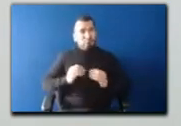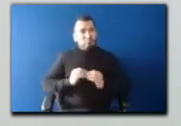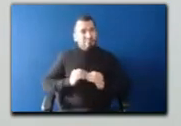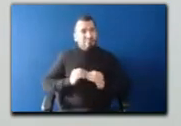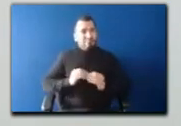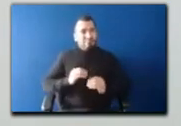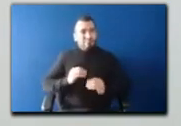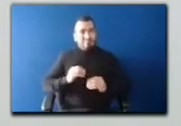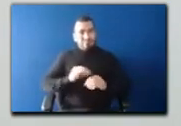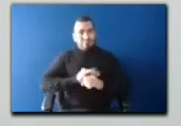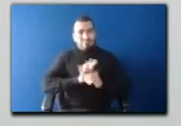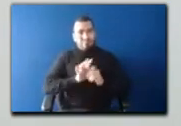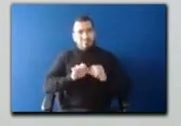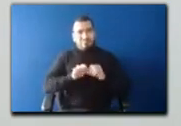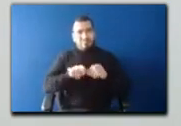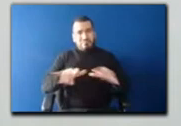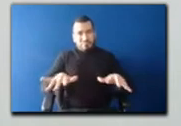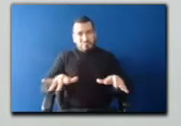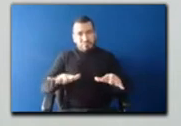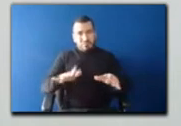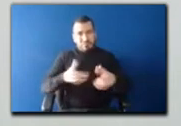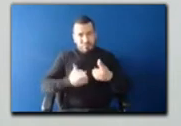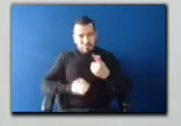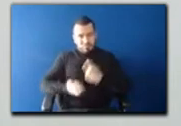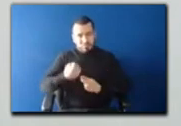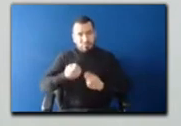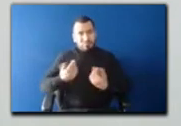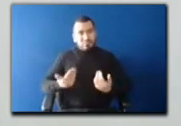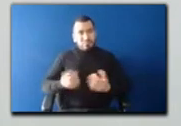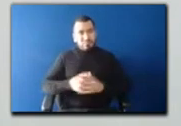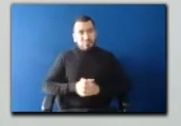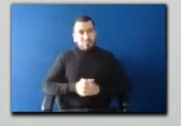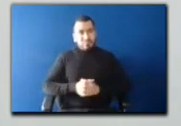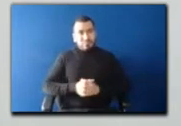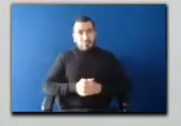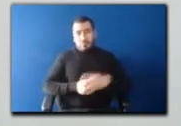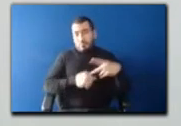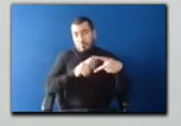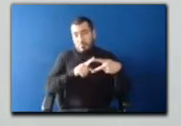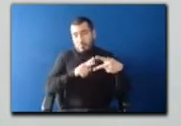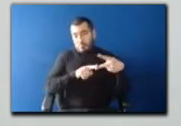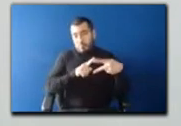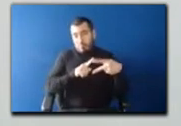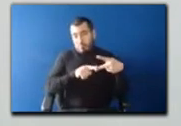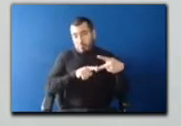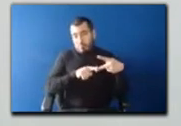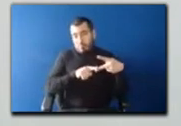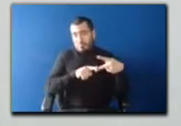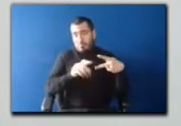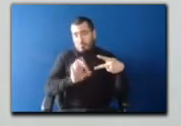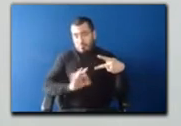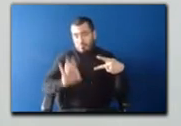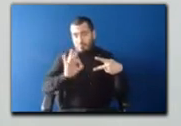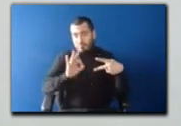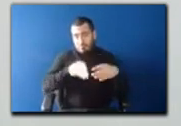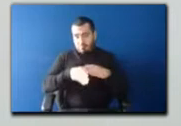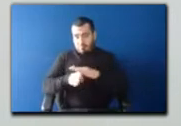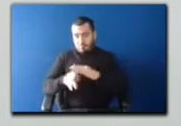financiación a ese tipo de negocios. Hay dos alternativas muy importantes para acceder a esa financiación.